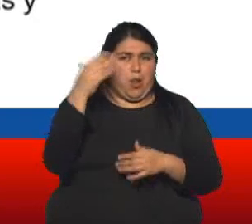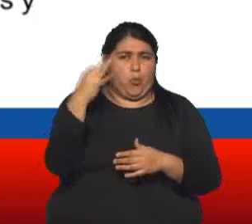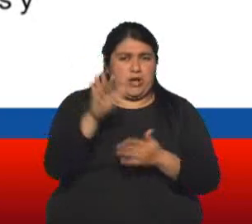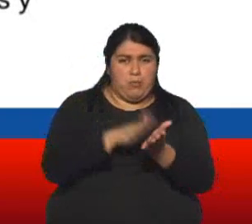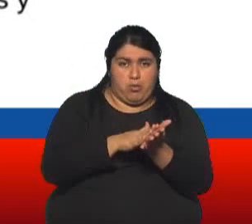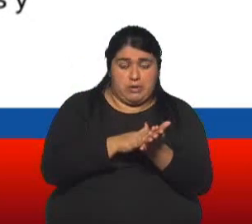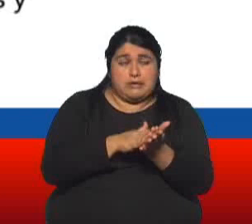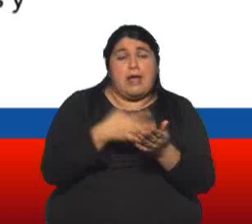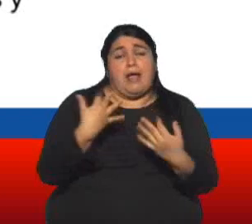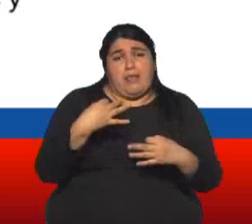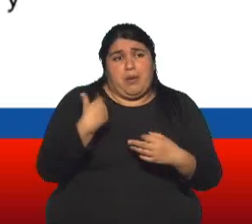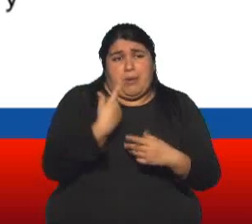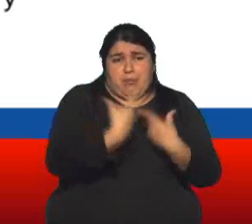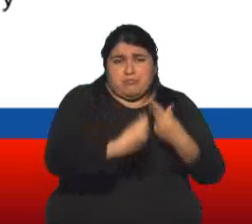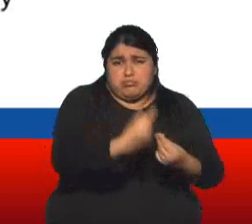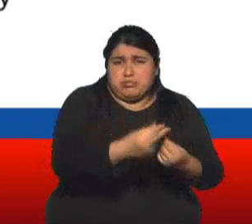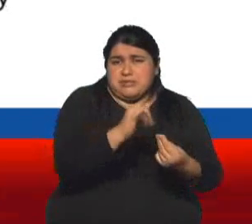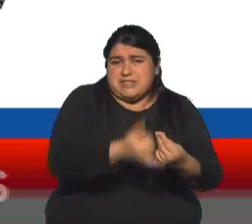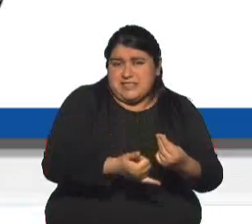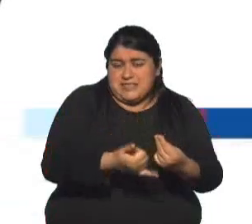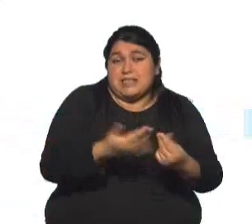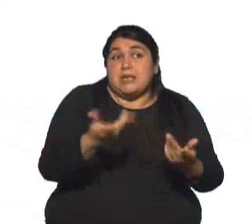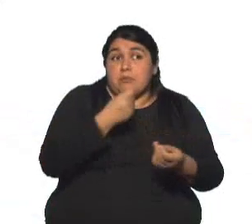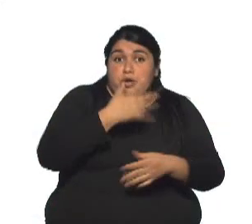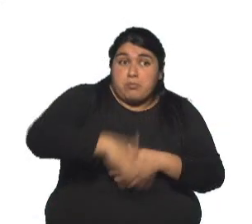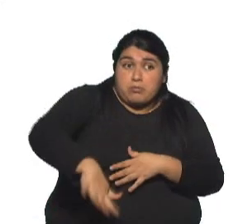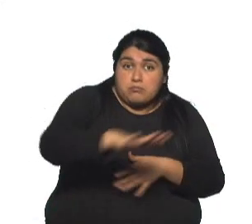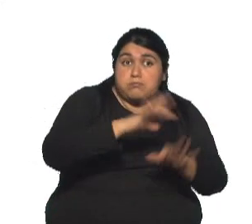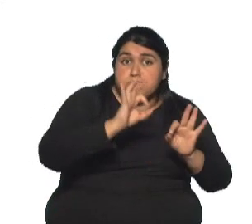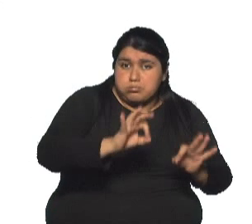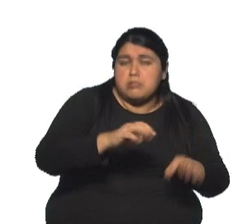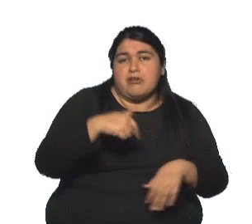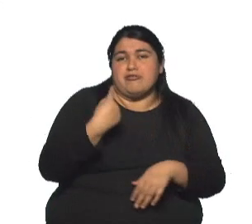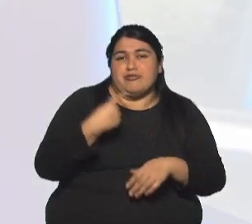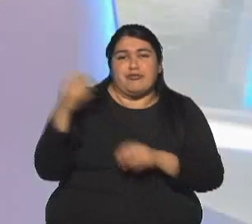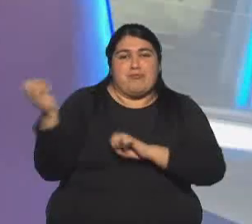y bueno, por fuera de cubrir a menores con comorbilidades, aumentaríamos la oferta local de vacunas.